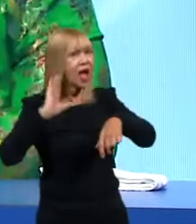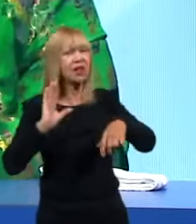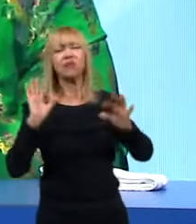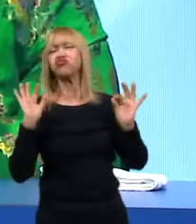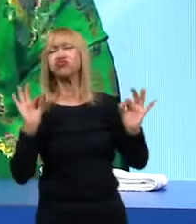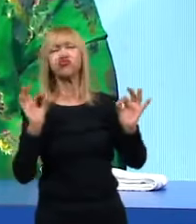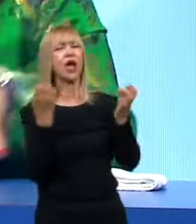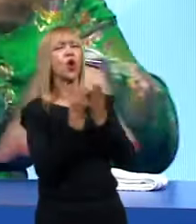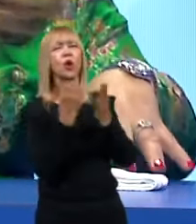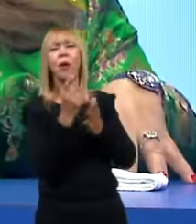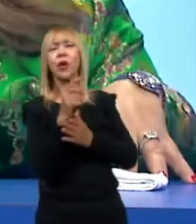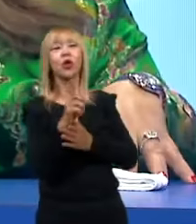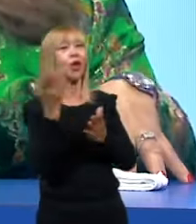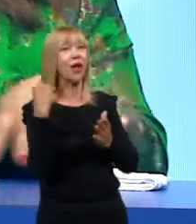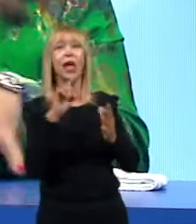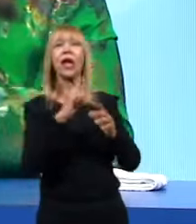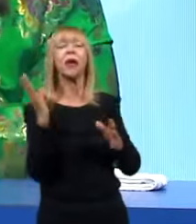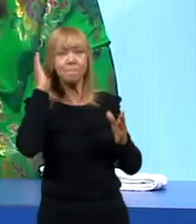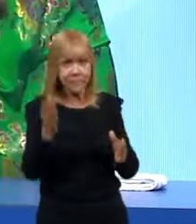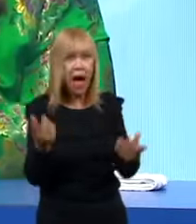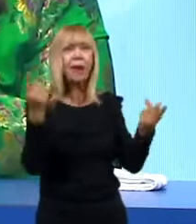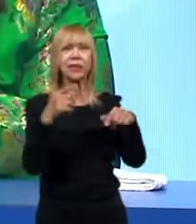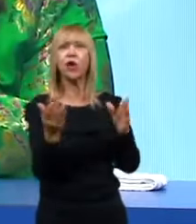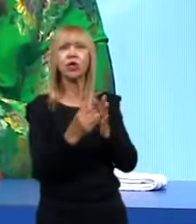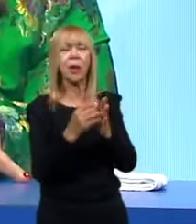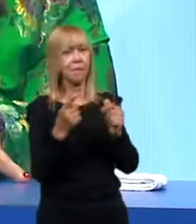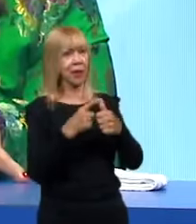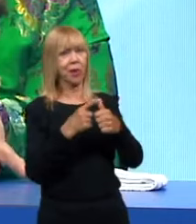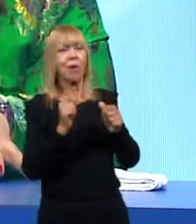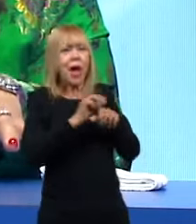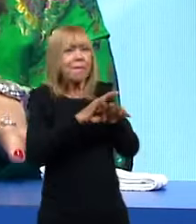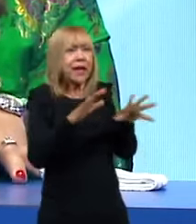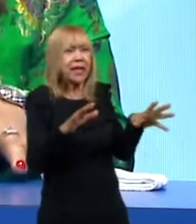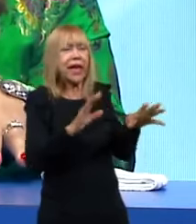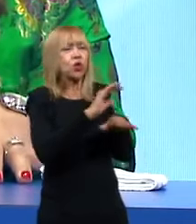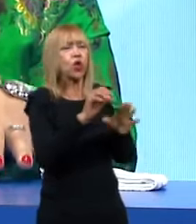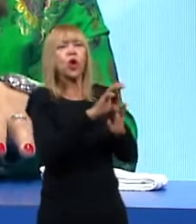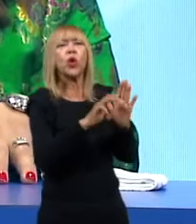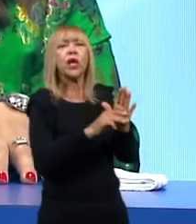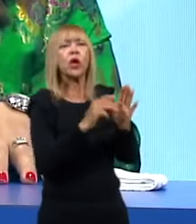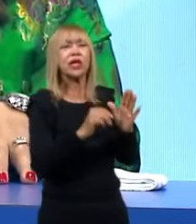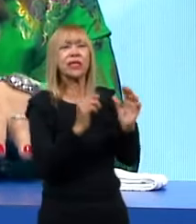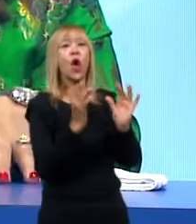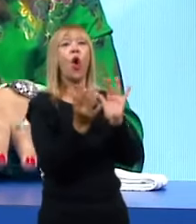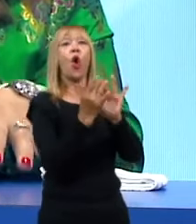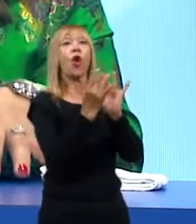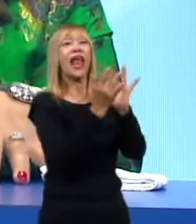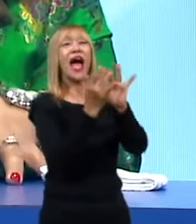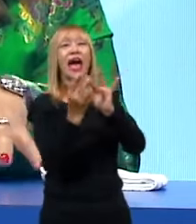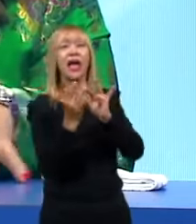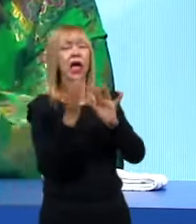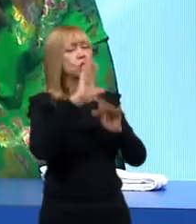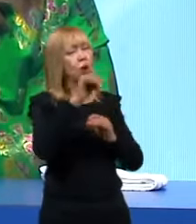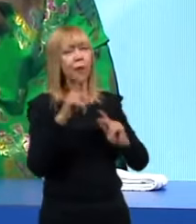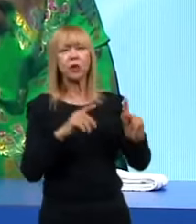de la economía de Puerto Rico y va a volver a hacerlo. ¿Cómo? Primero, vamos a expandir a que todo su currículo esté online. Todo el mundo pueda